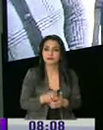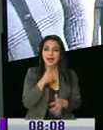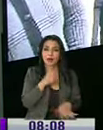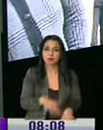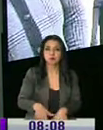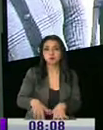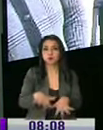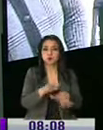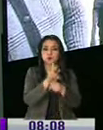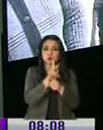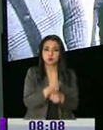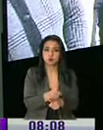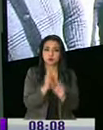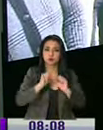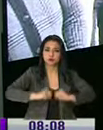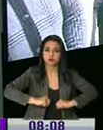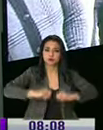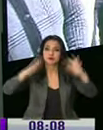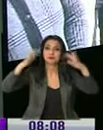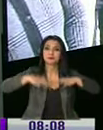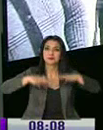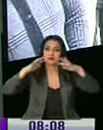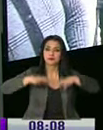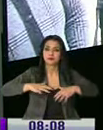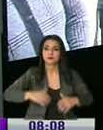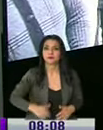en este poder invierno. Adelante.